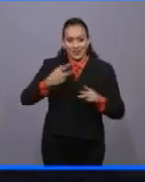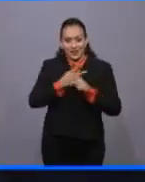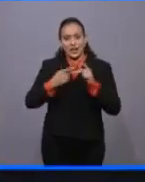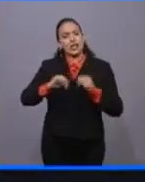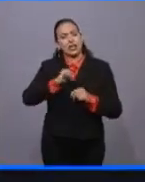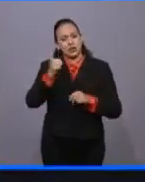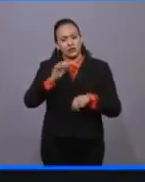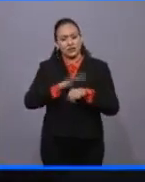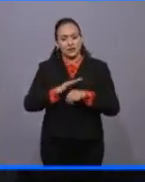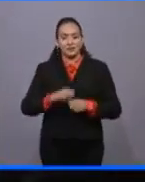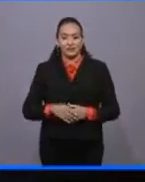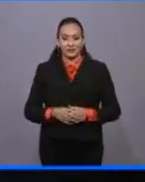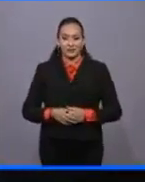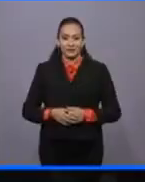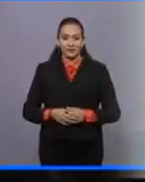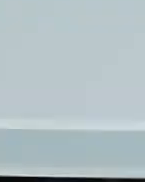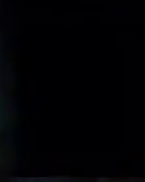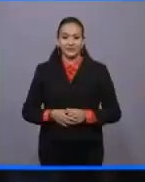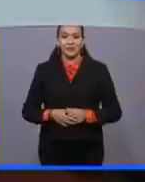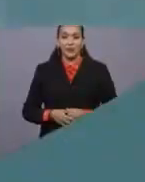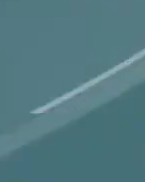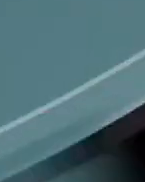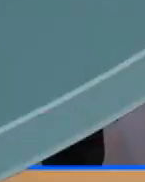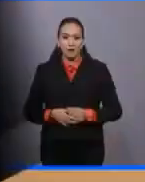otras medidas.